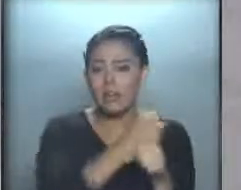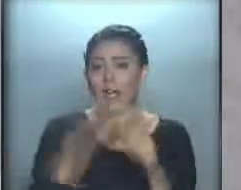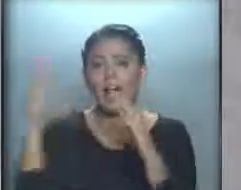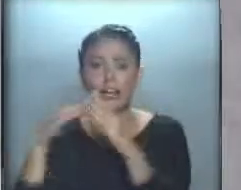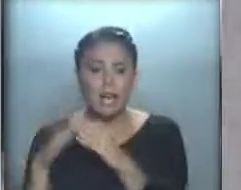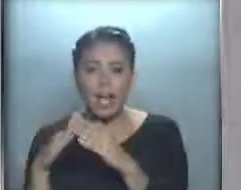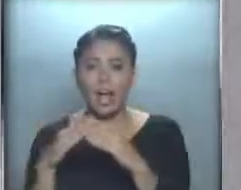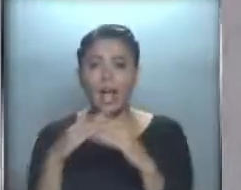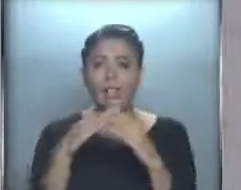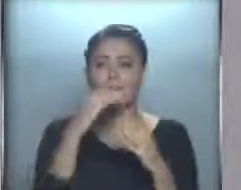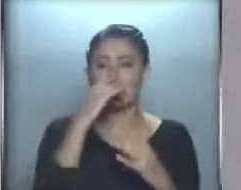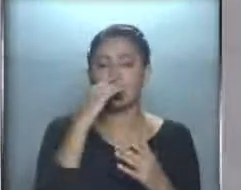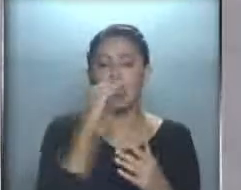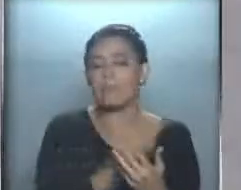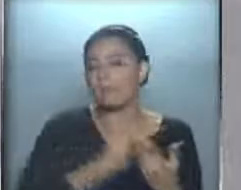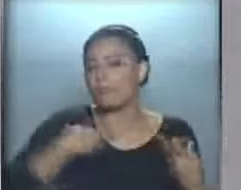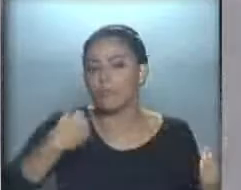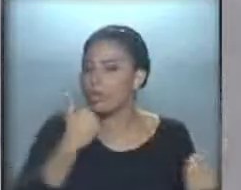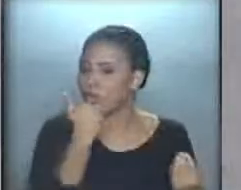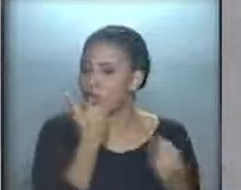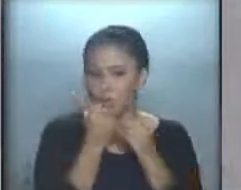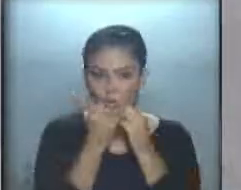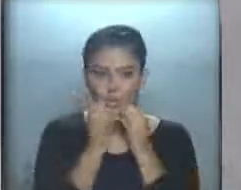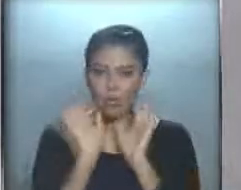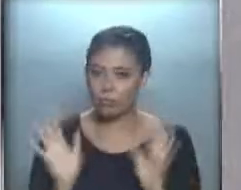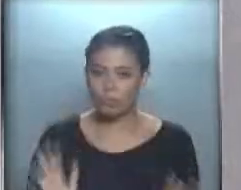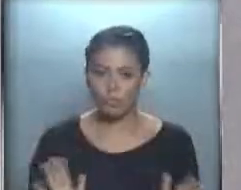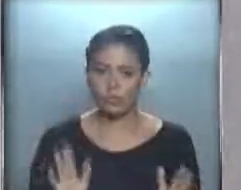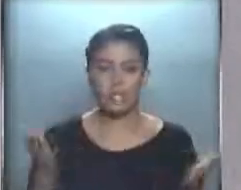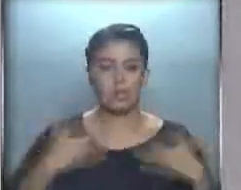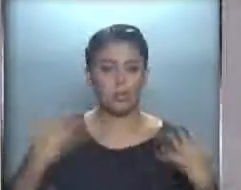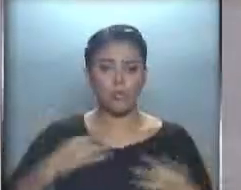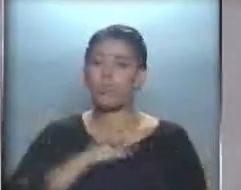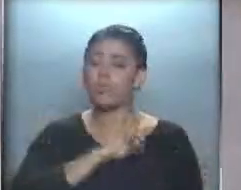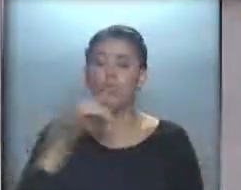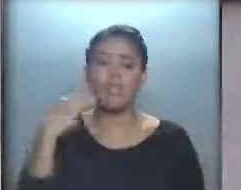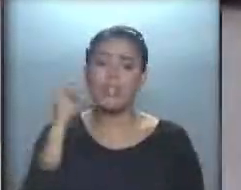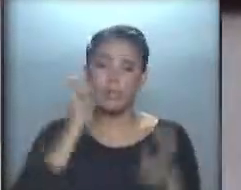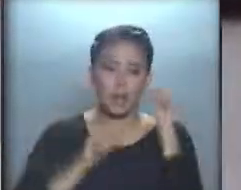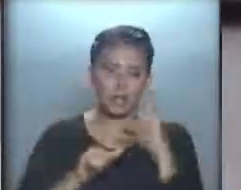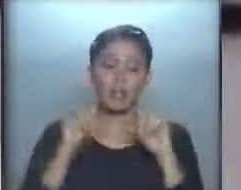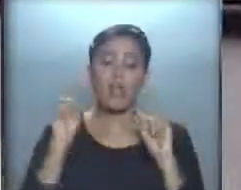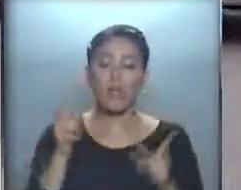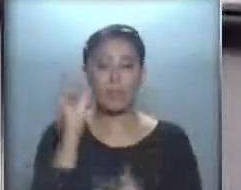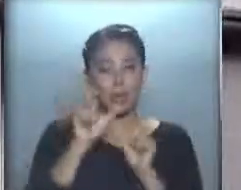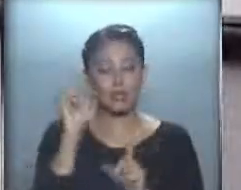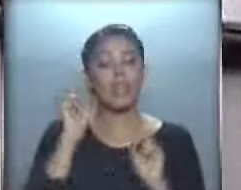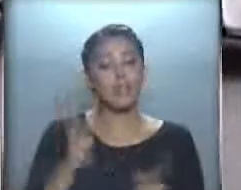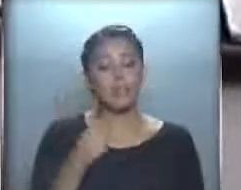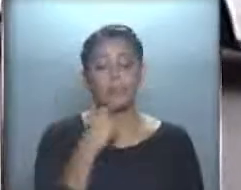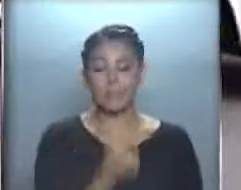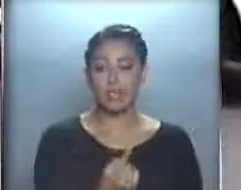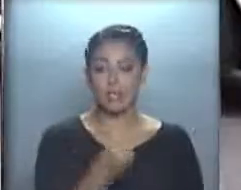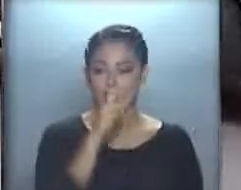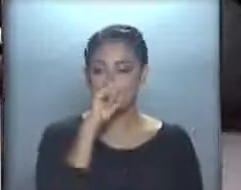su casa o hacia donde se estuviera trasladando con pleno estado de salud no herida pero bueno la gente también rescataba